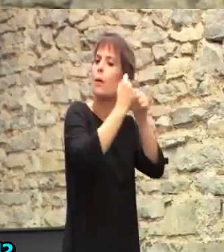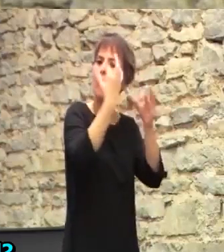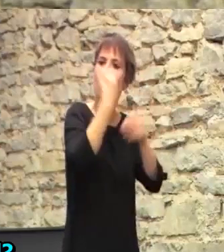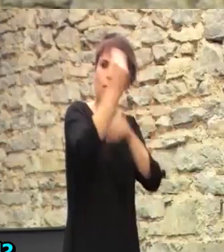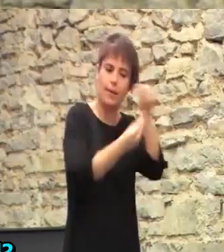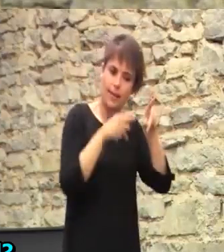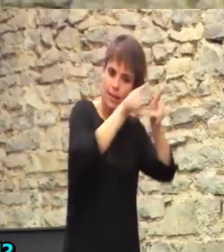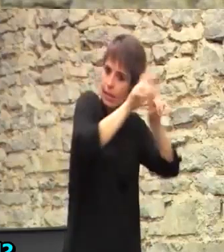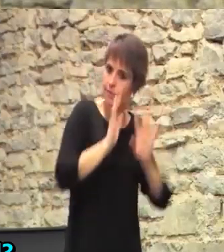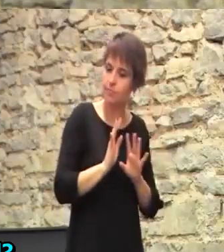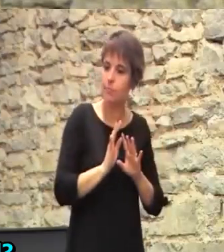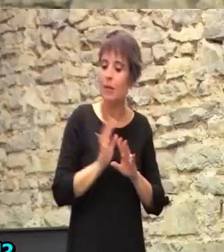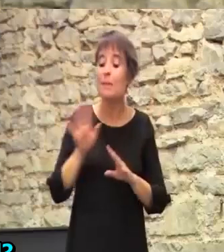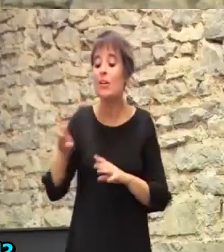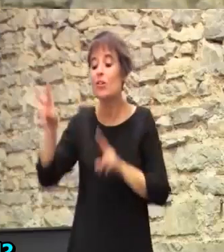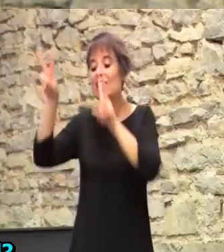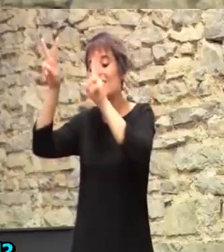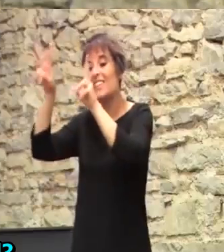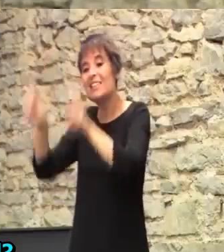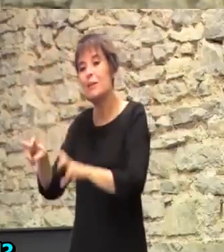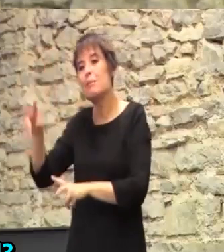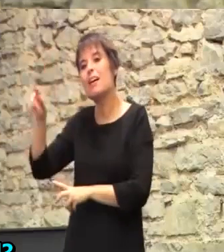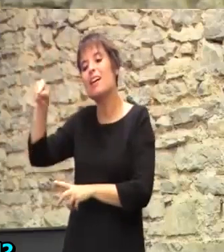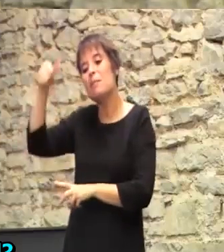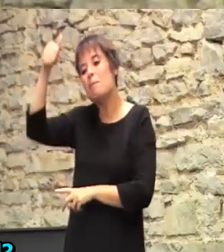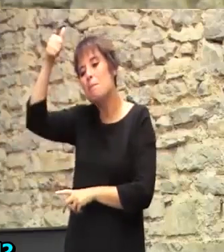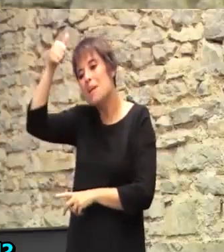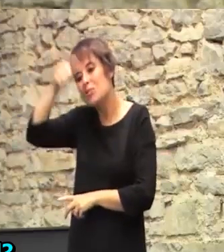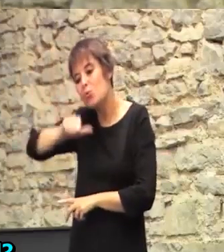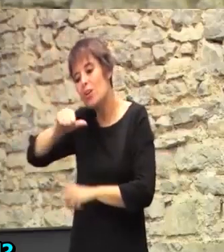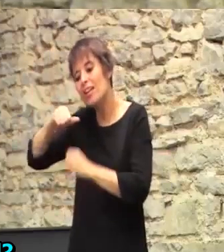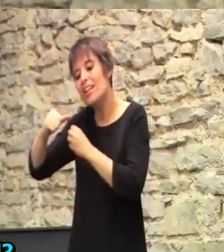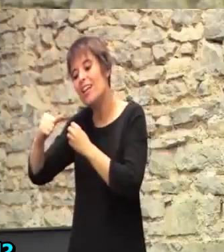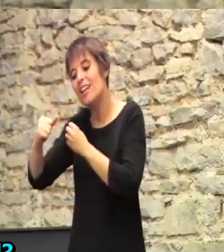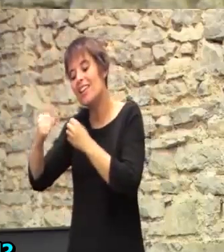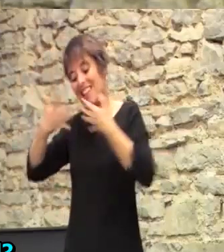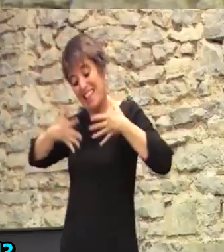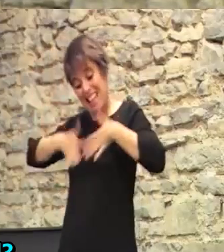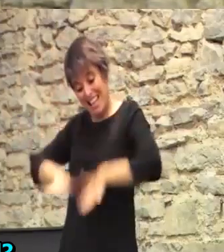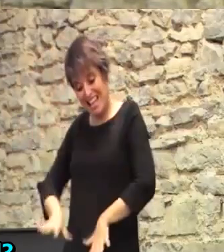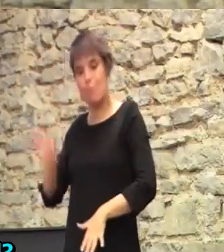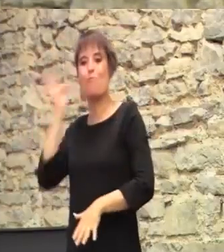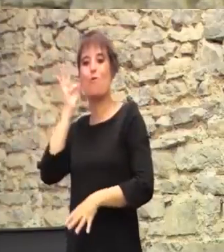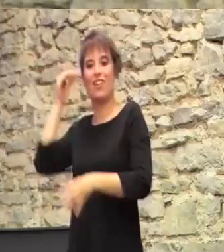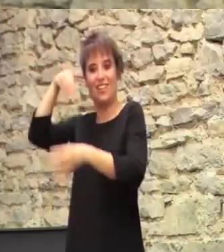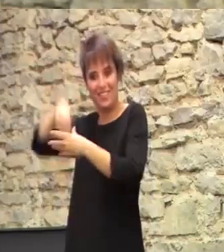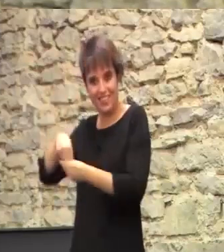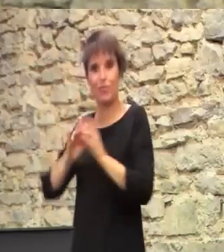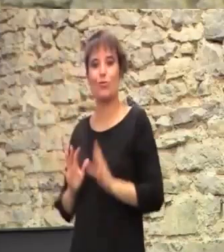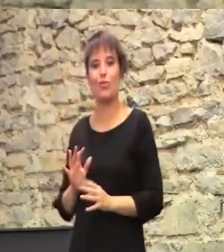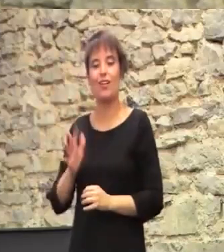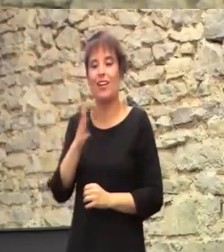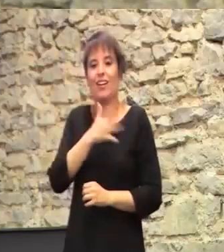pero qué pasa con la masculinidad que está inserta en nuestra subjetividad que también el patriarcado es y